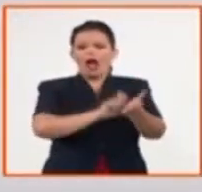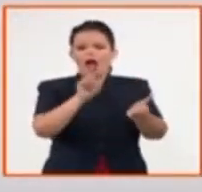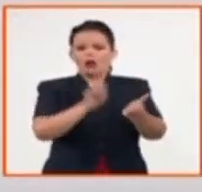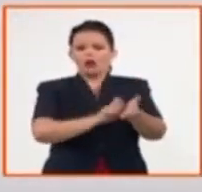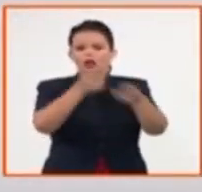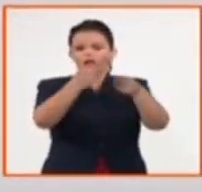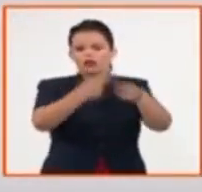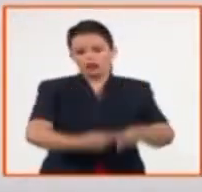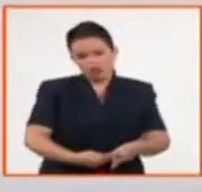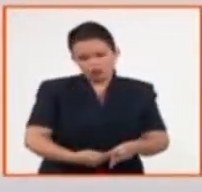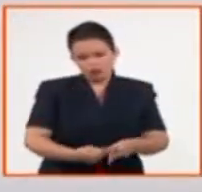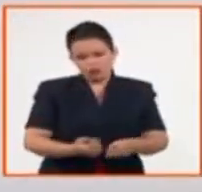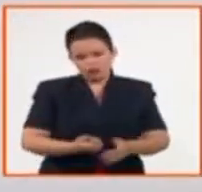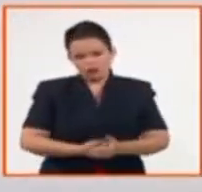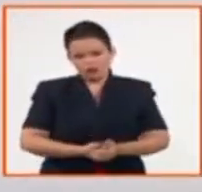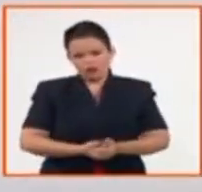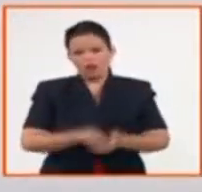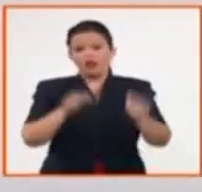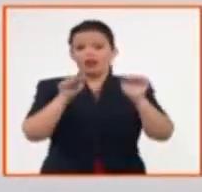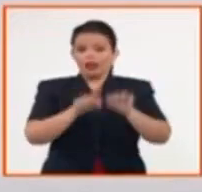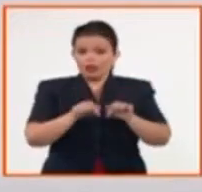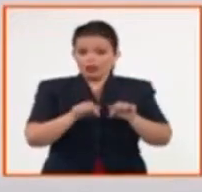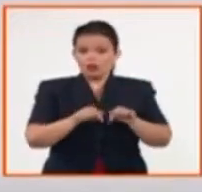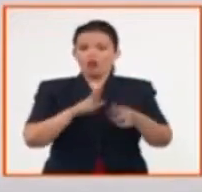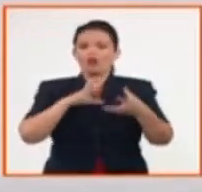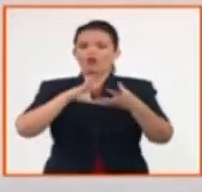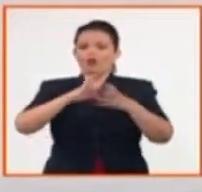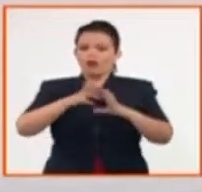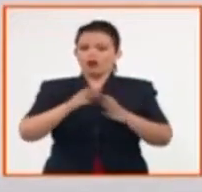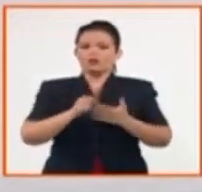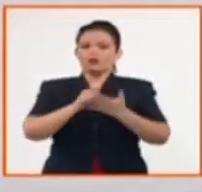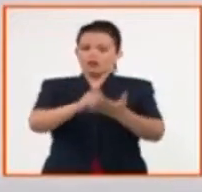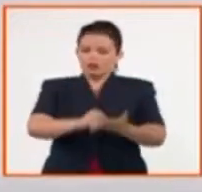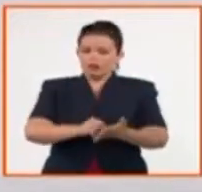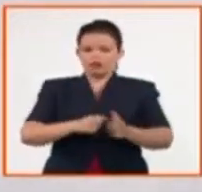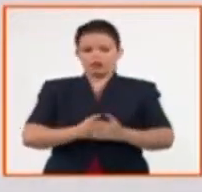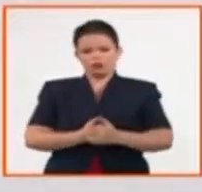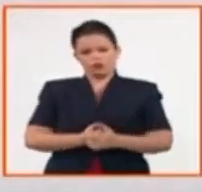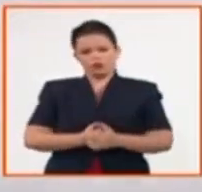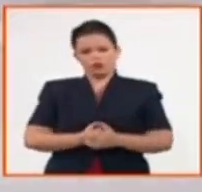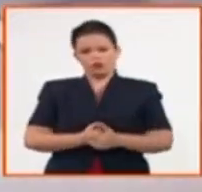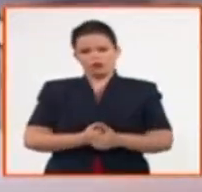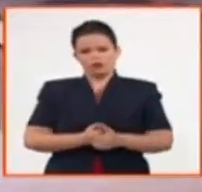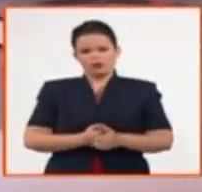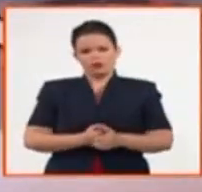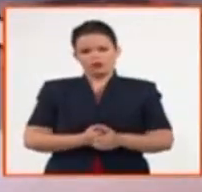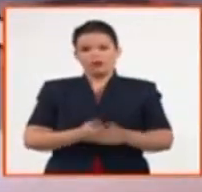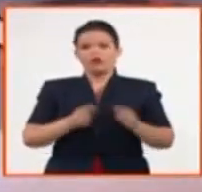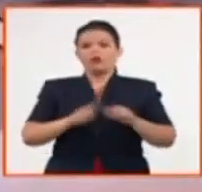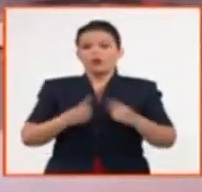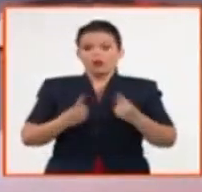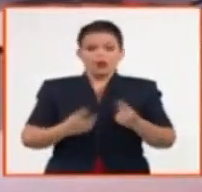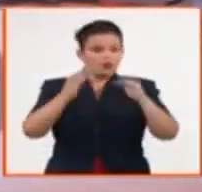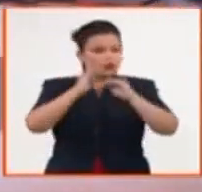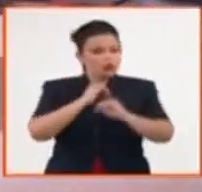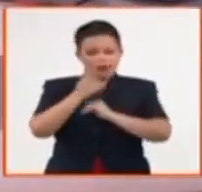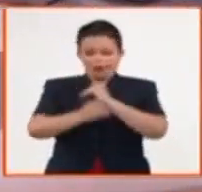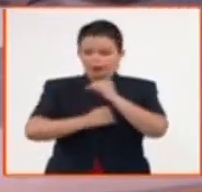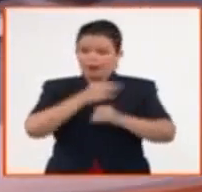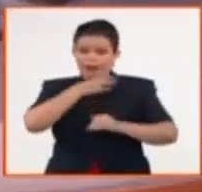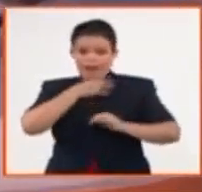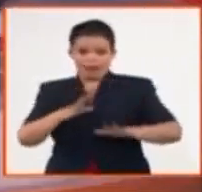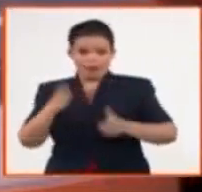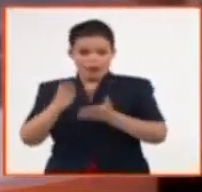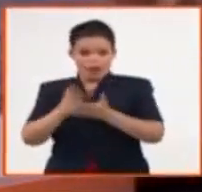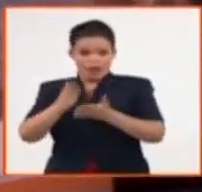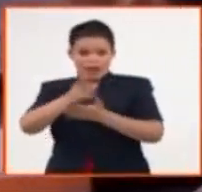nuestros maestros para prestar el servicio. No ha sido un problema donde quiera que se han acercado estudiantes que están en una